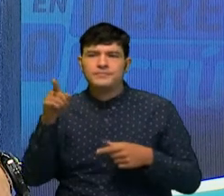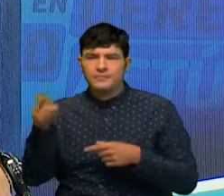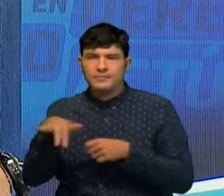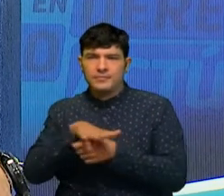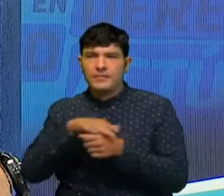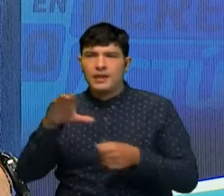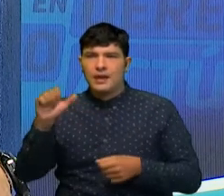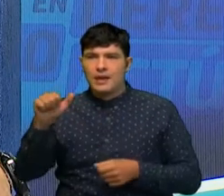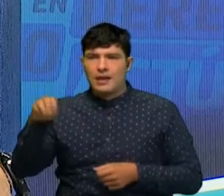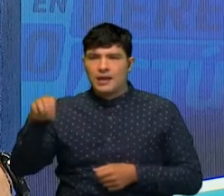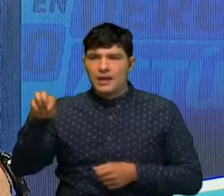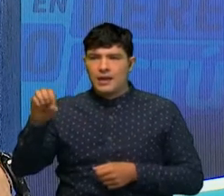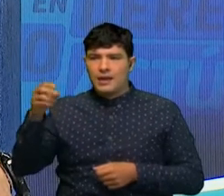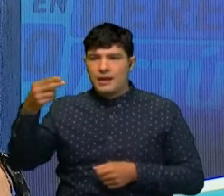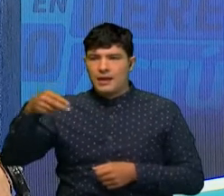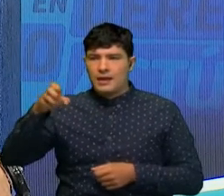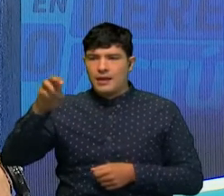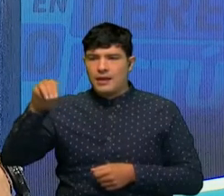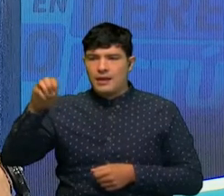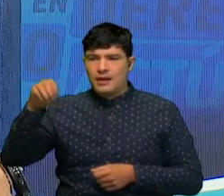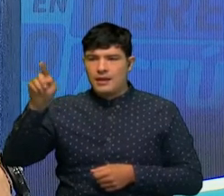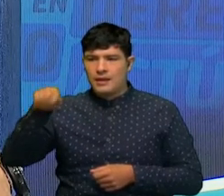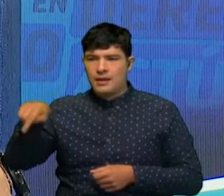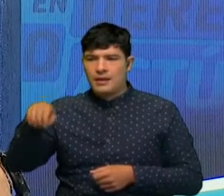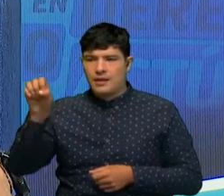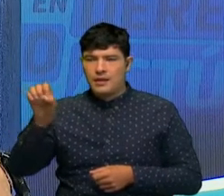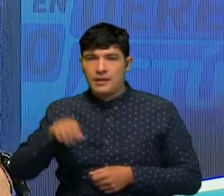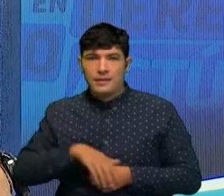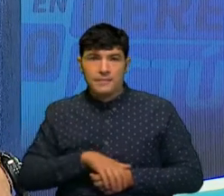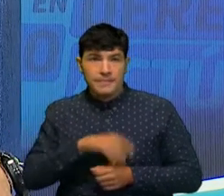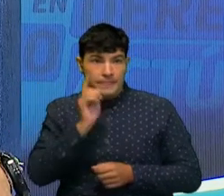Hermoso. Sí. El municipio,